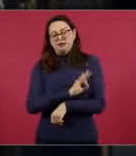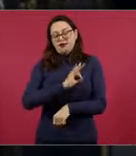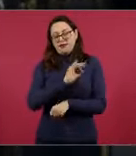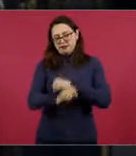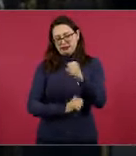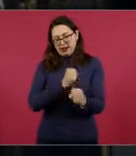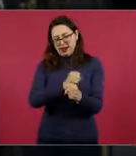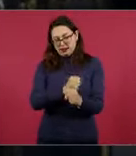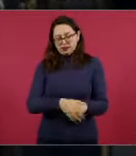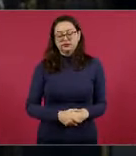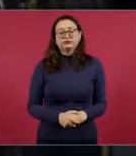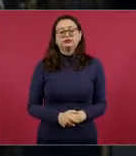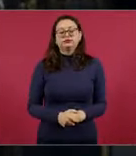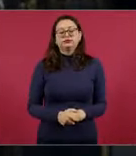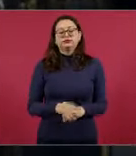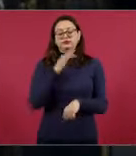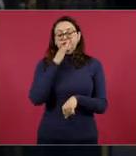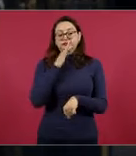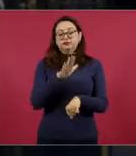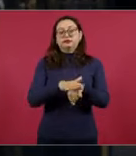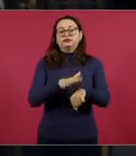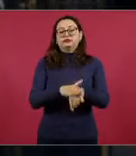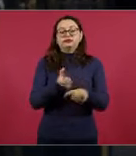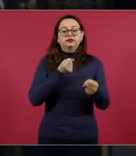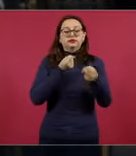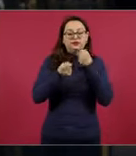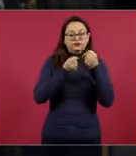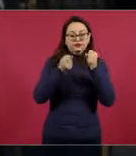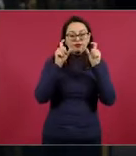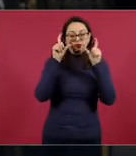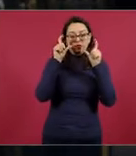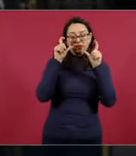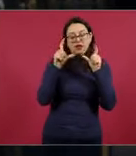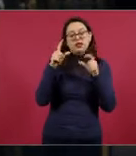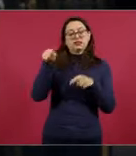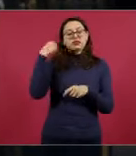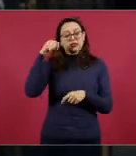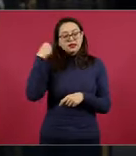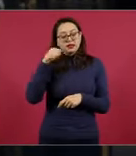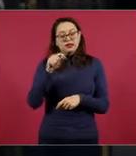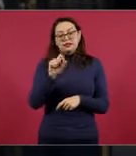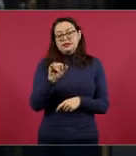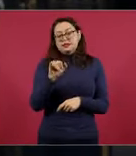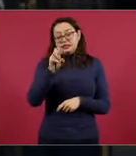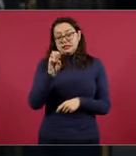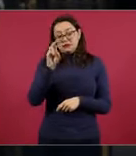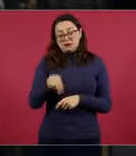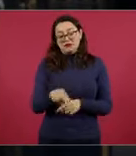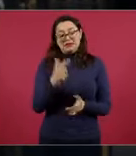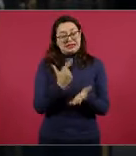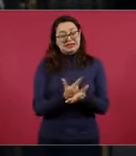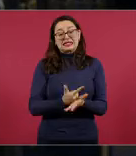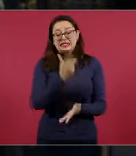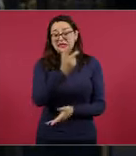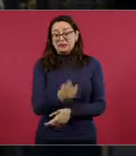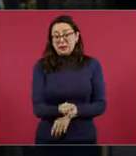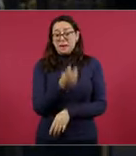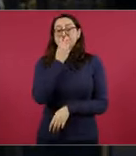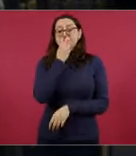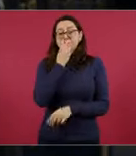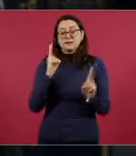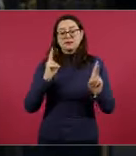también pues dar un aviso, el periodista y fotógrafo tabasqueño Simón Hernández pues está muy grave, está intubado en el hospital